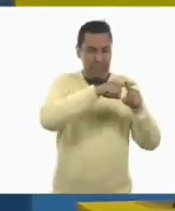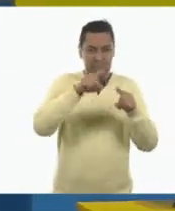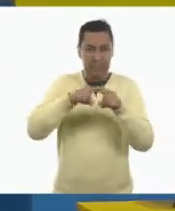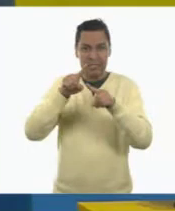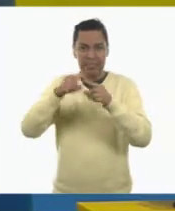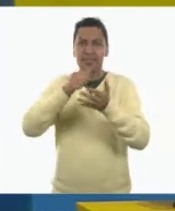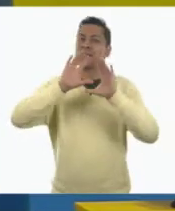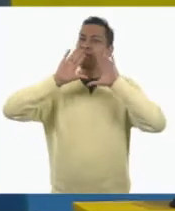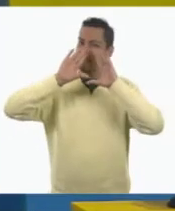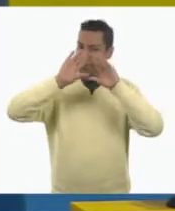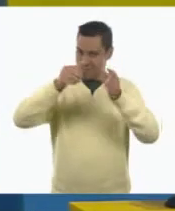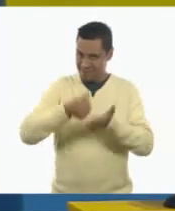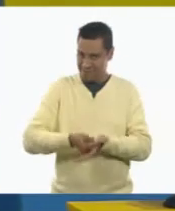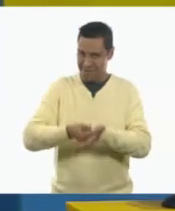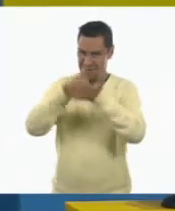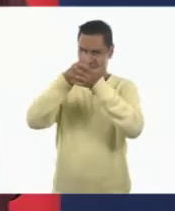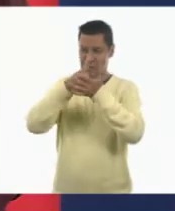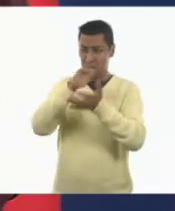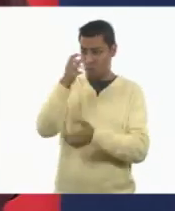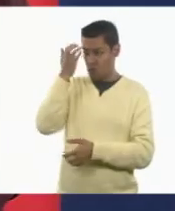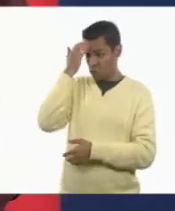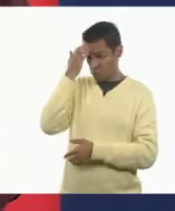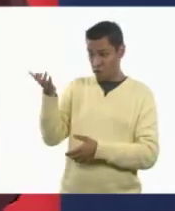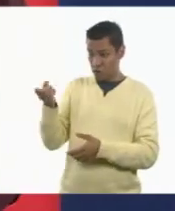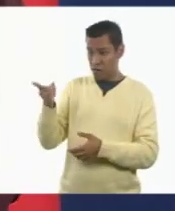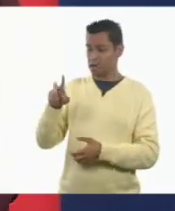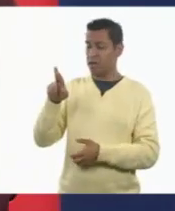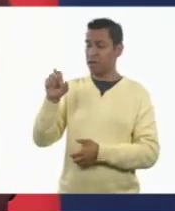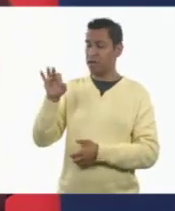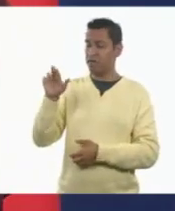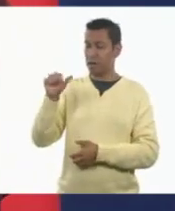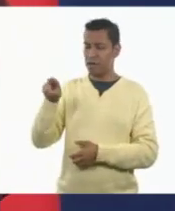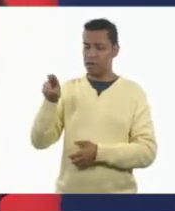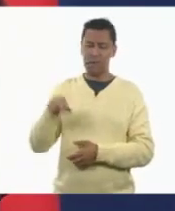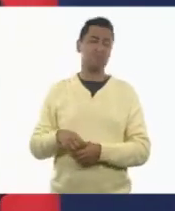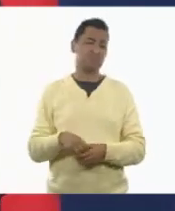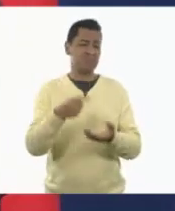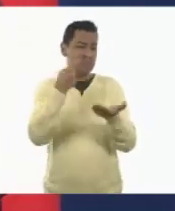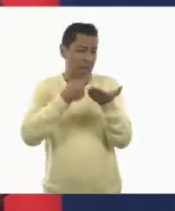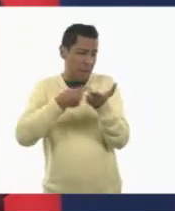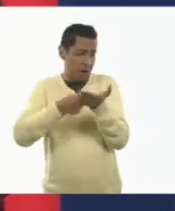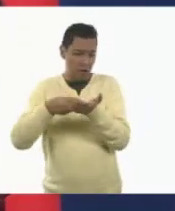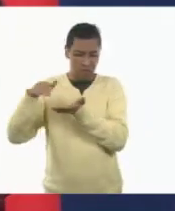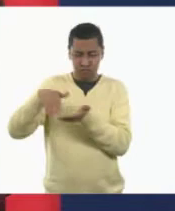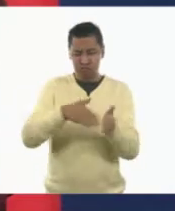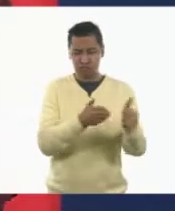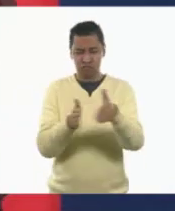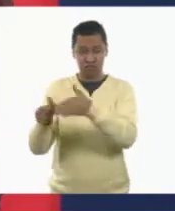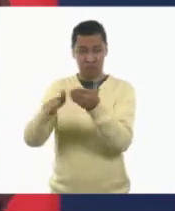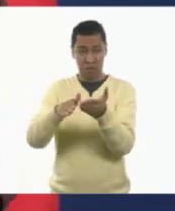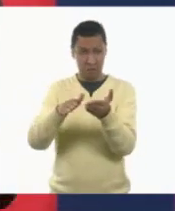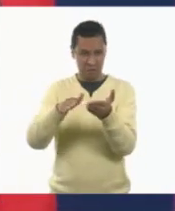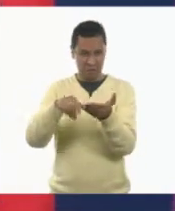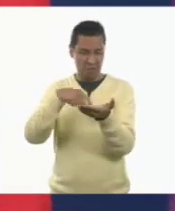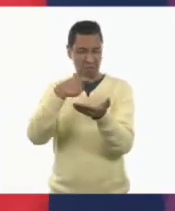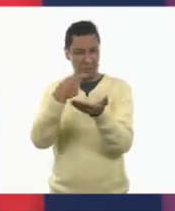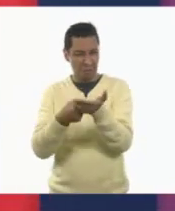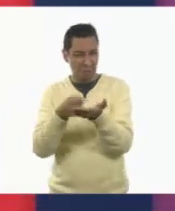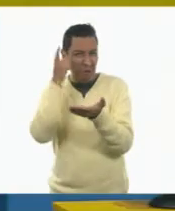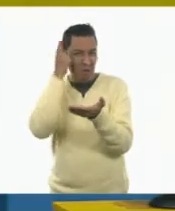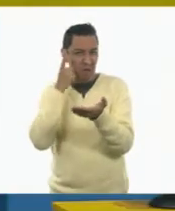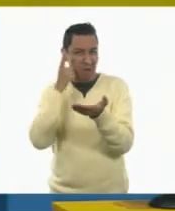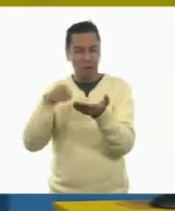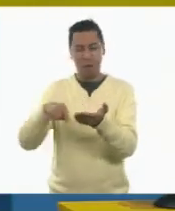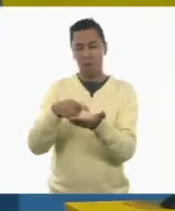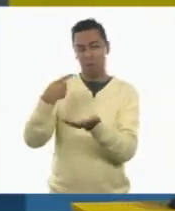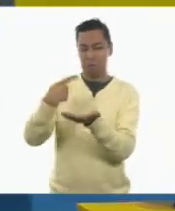refranes. ¿Conoces algún refrán? Camarón que se duerme se lo lleva a la corriente. Camarón que se duerme se lo lleva a la corriente.